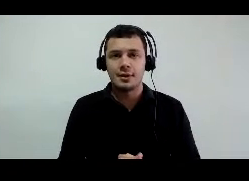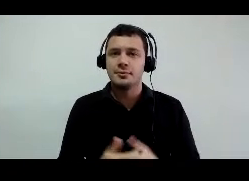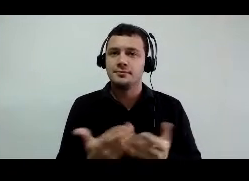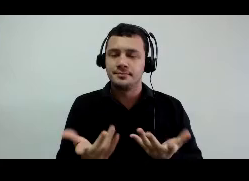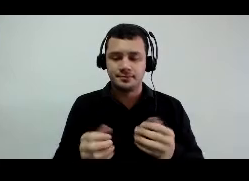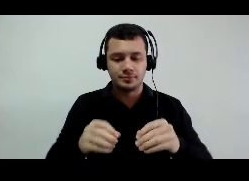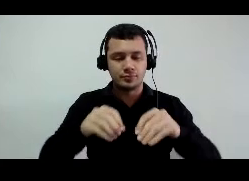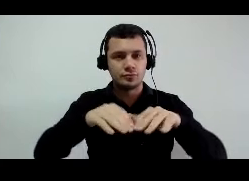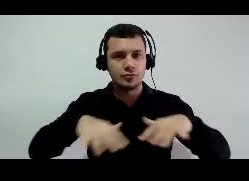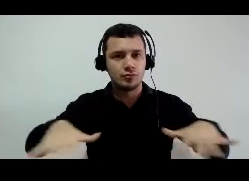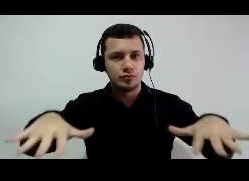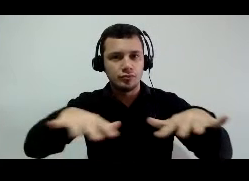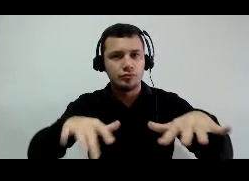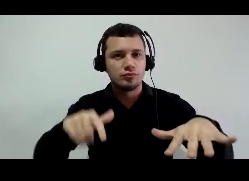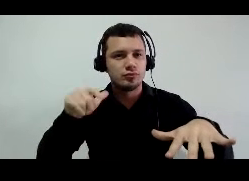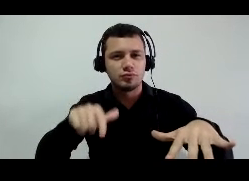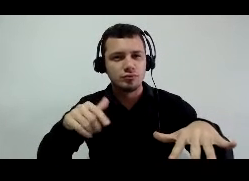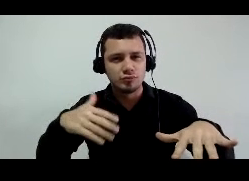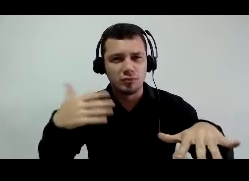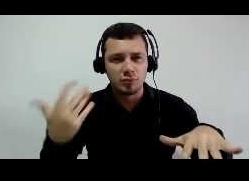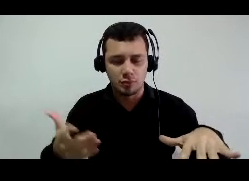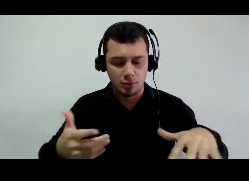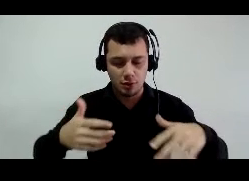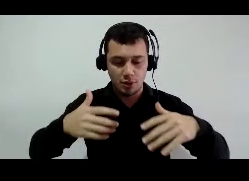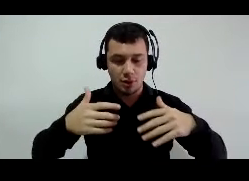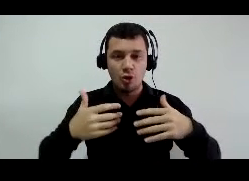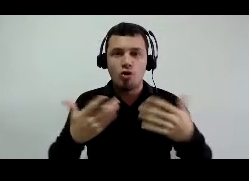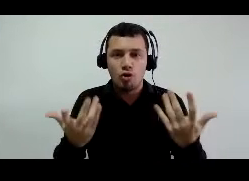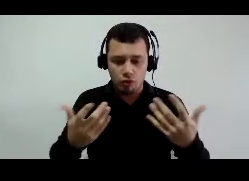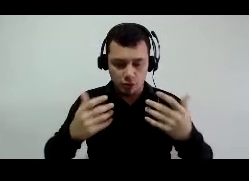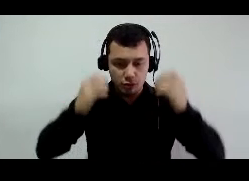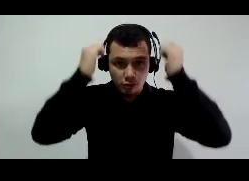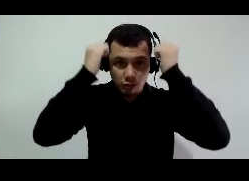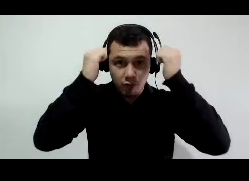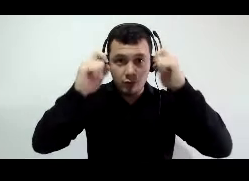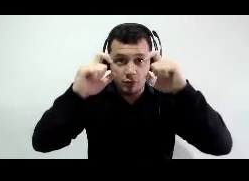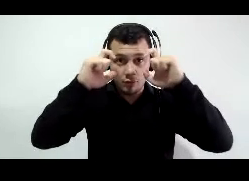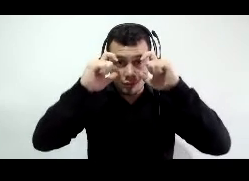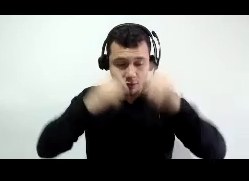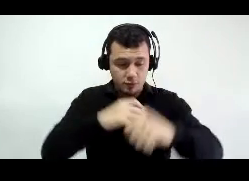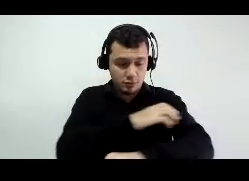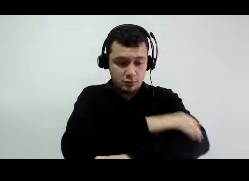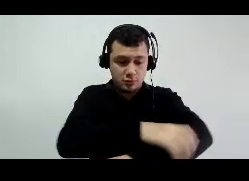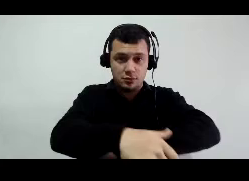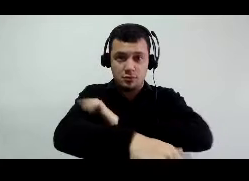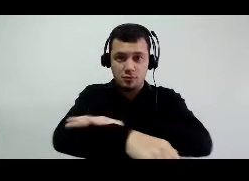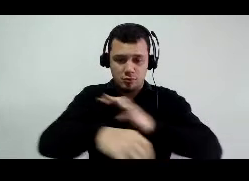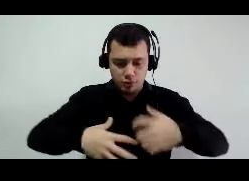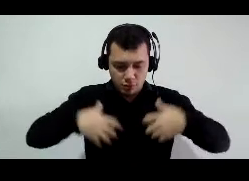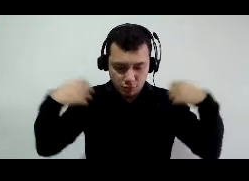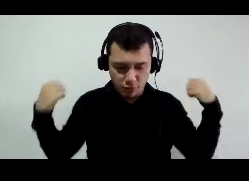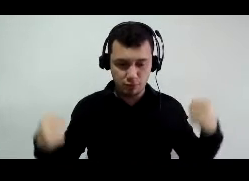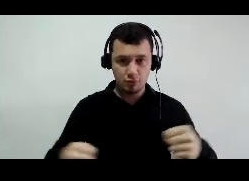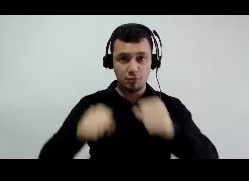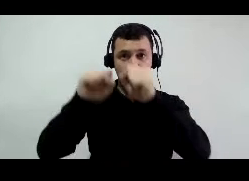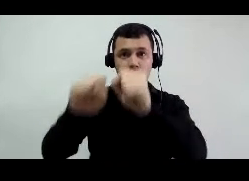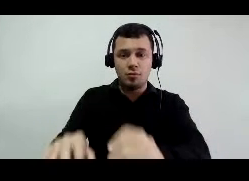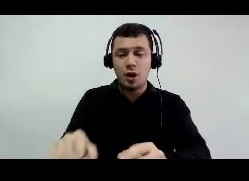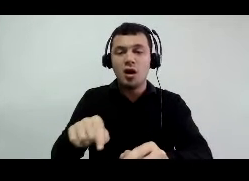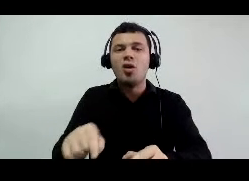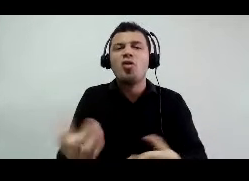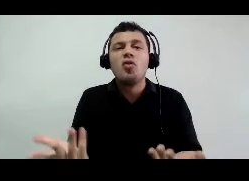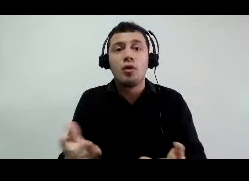retiran esos elementos de protección personal no deben ser usadas para otro propósito. Ahí se designa el área, ahí